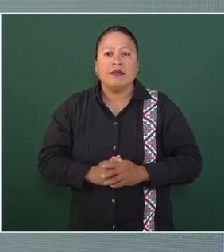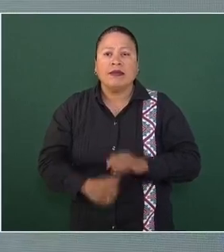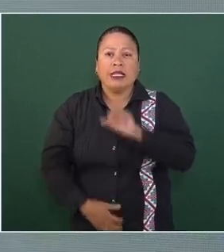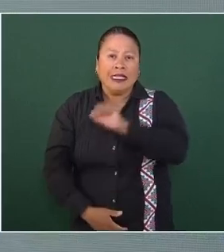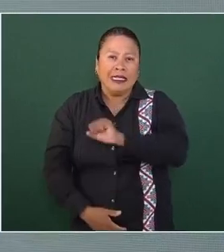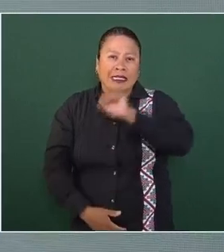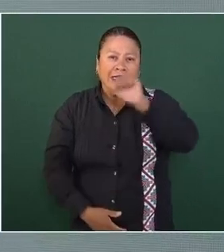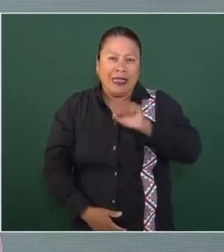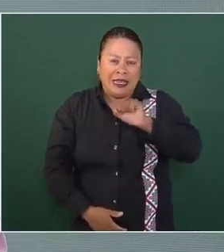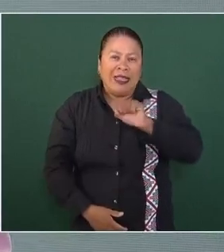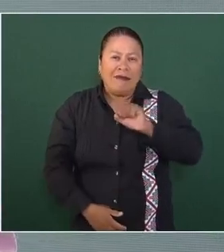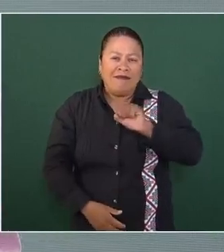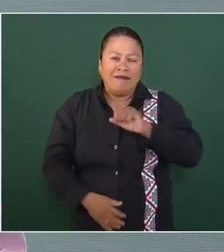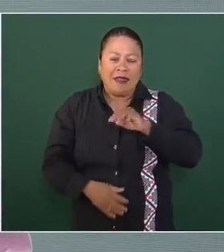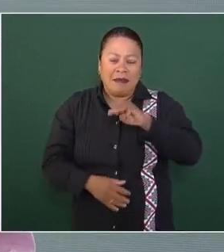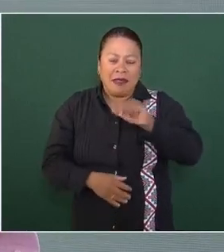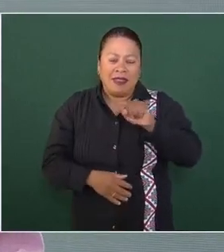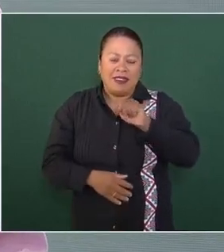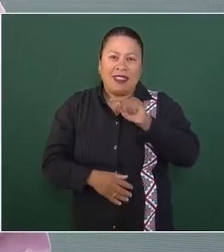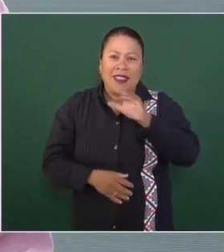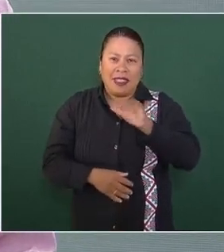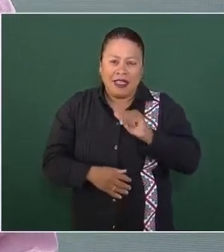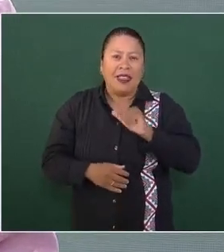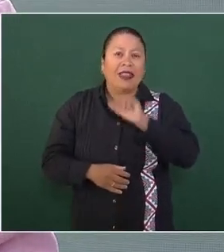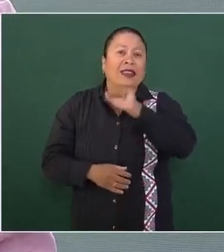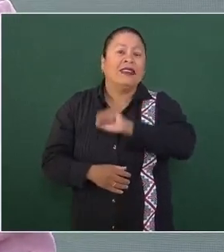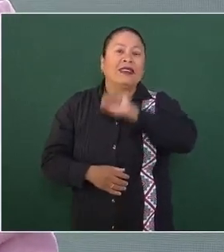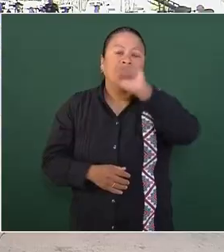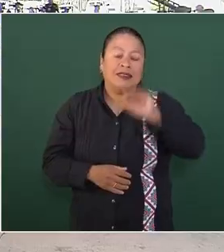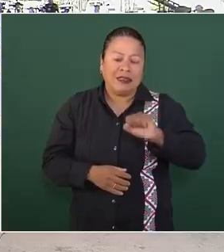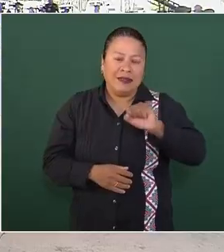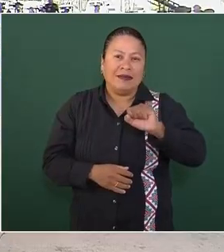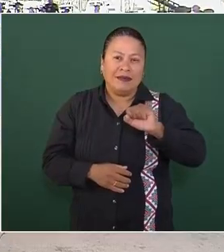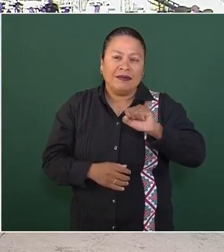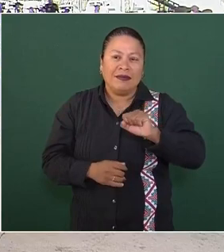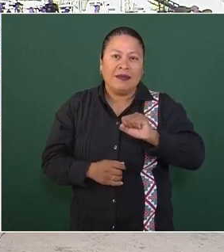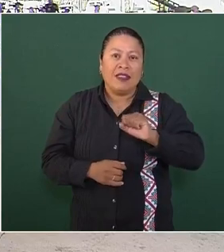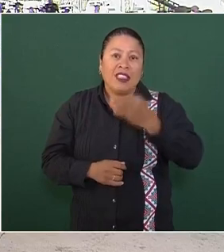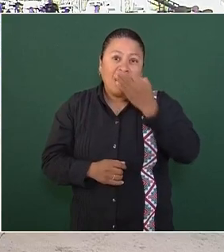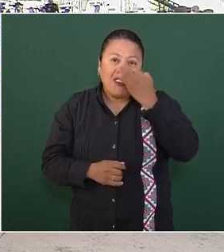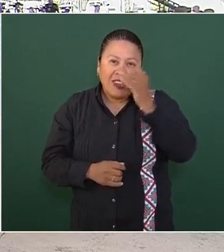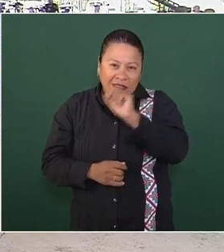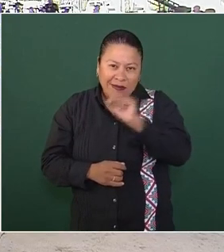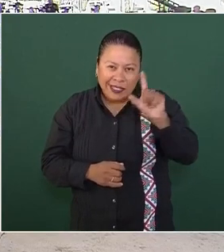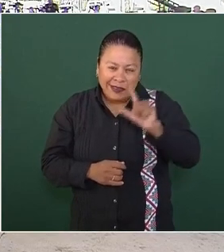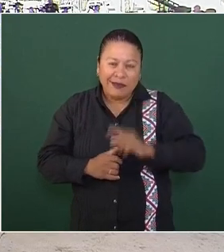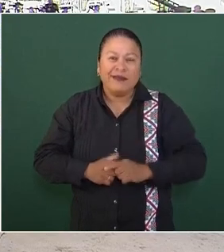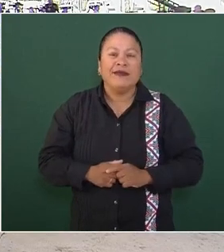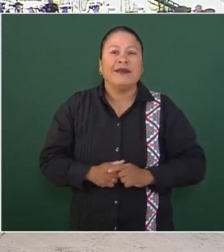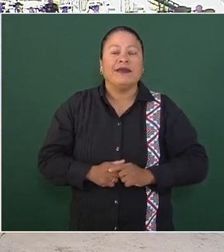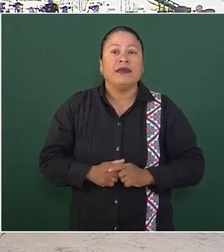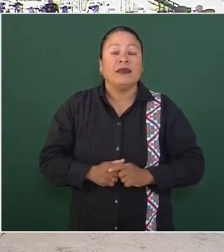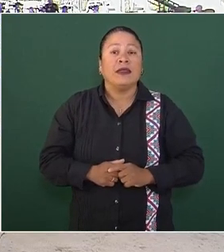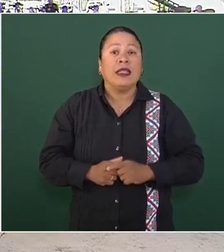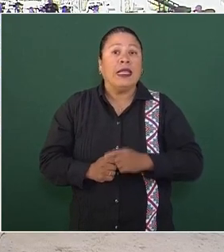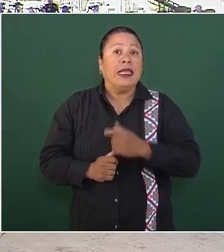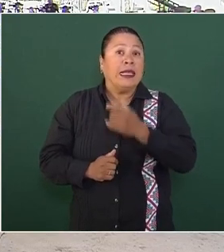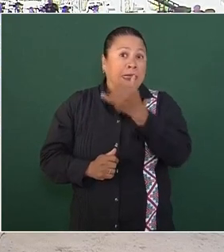Mazateca la Sierra de Flores Magón y